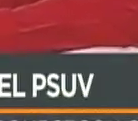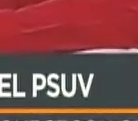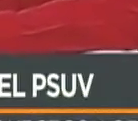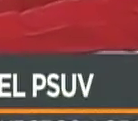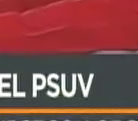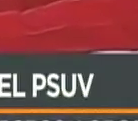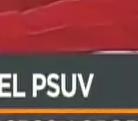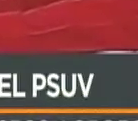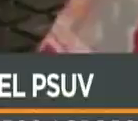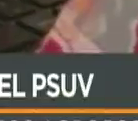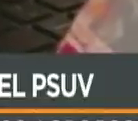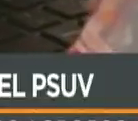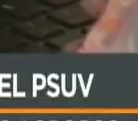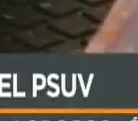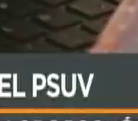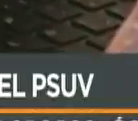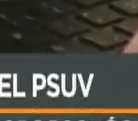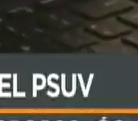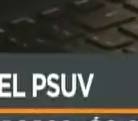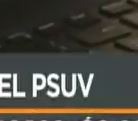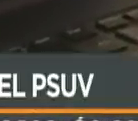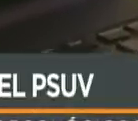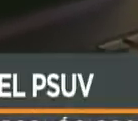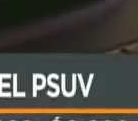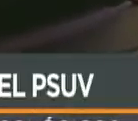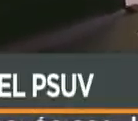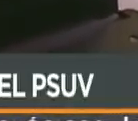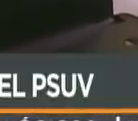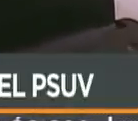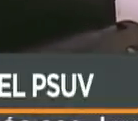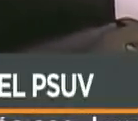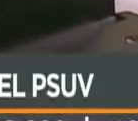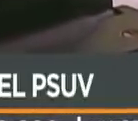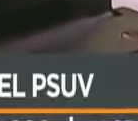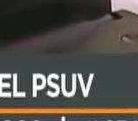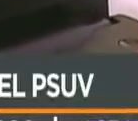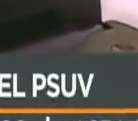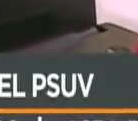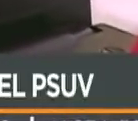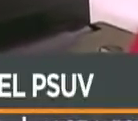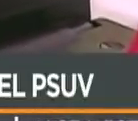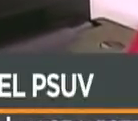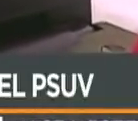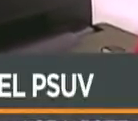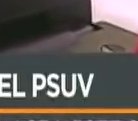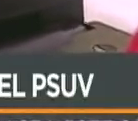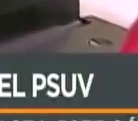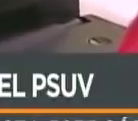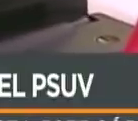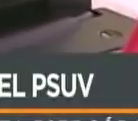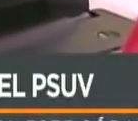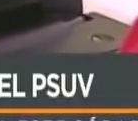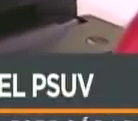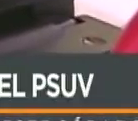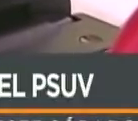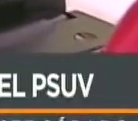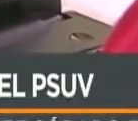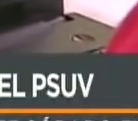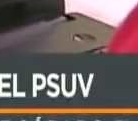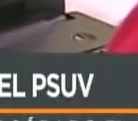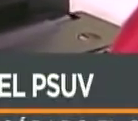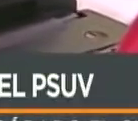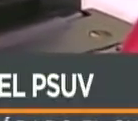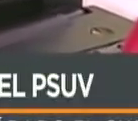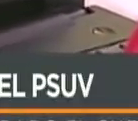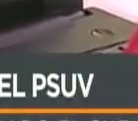Partido Socialista Unido de Venezuela. Una convocatoria que se ha hecho extensiva a toda la población venezolana, no solo